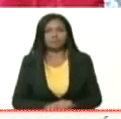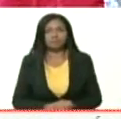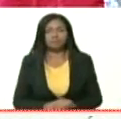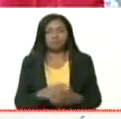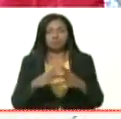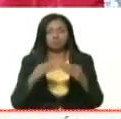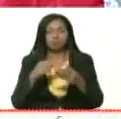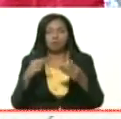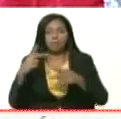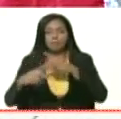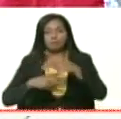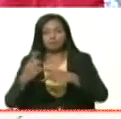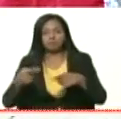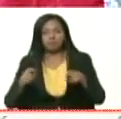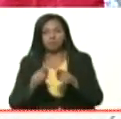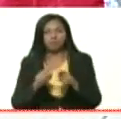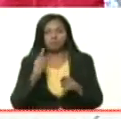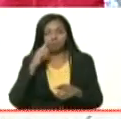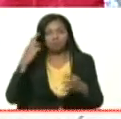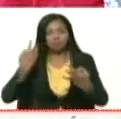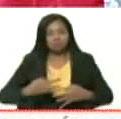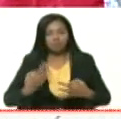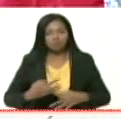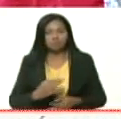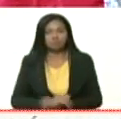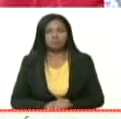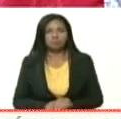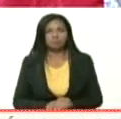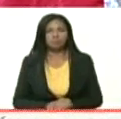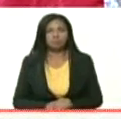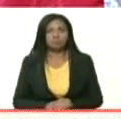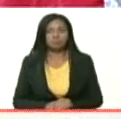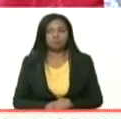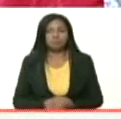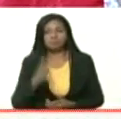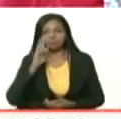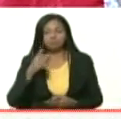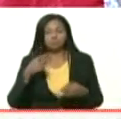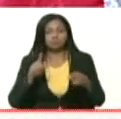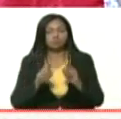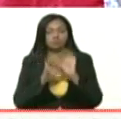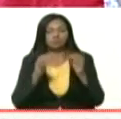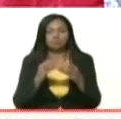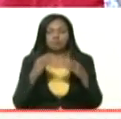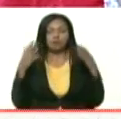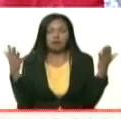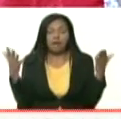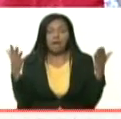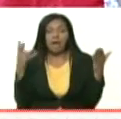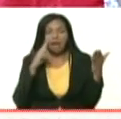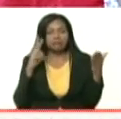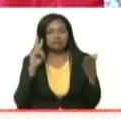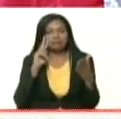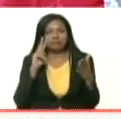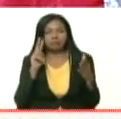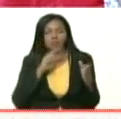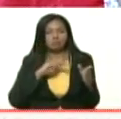todo ese proceso, porque estoy seguro que de él sacaríamos grandes